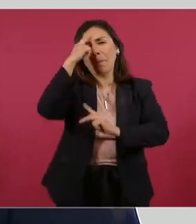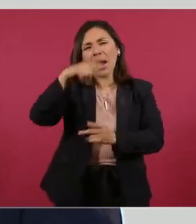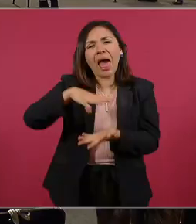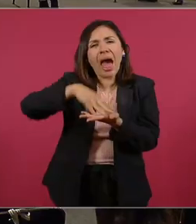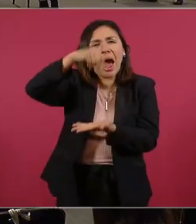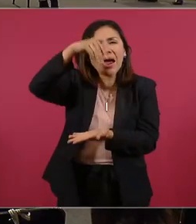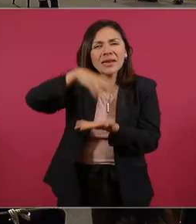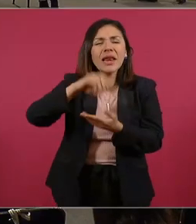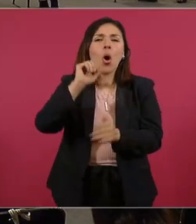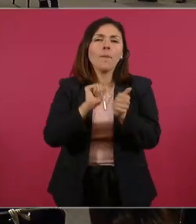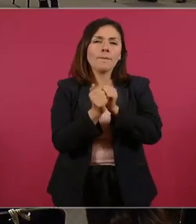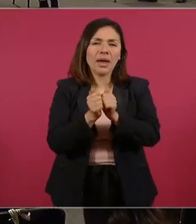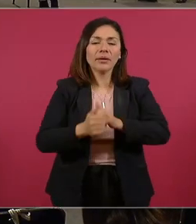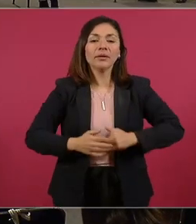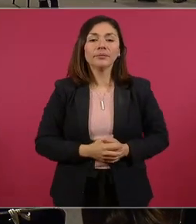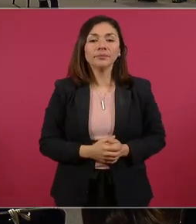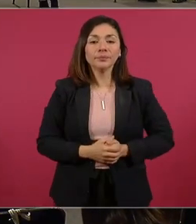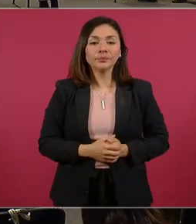panificado.